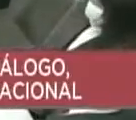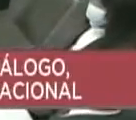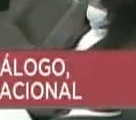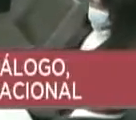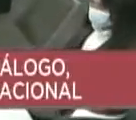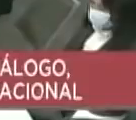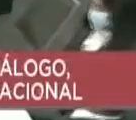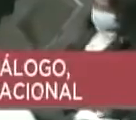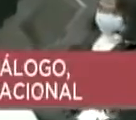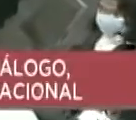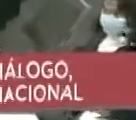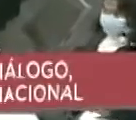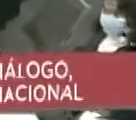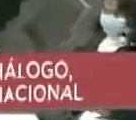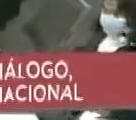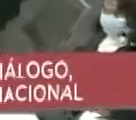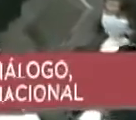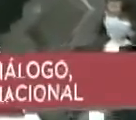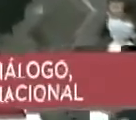Moros,